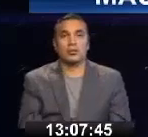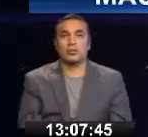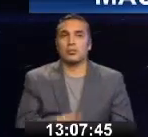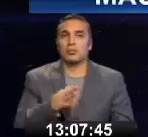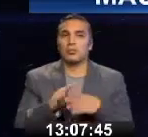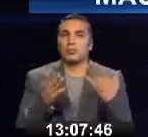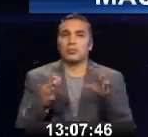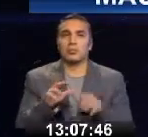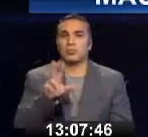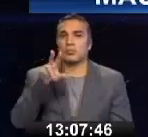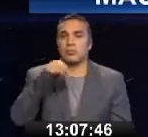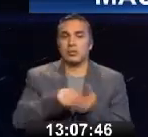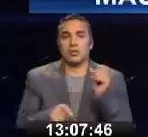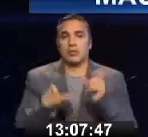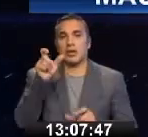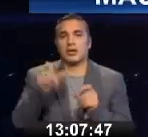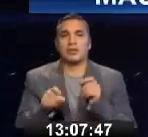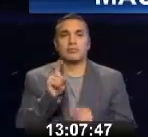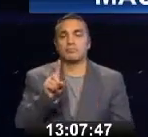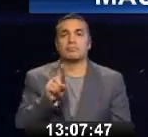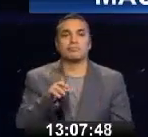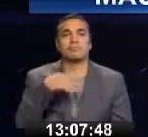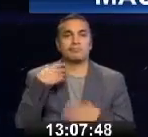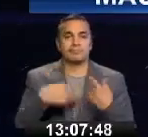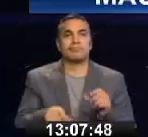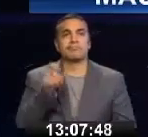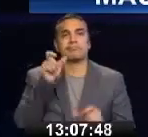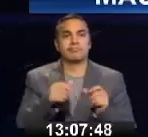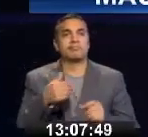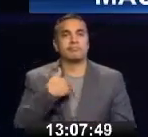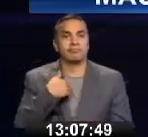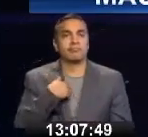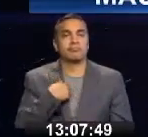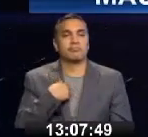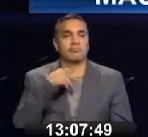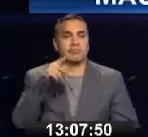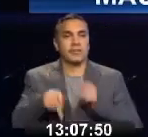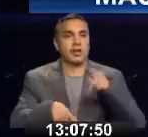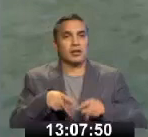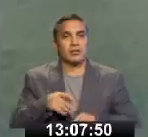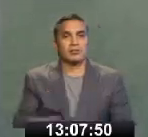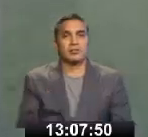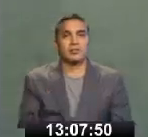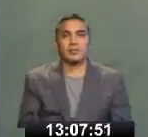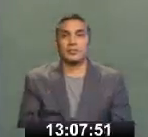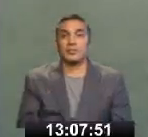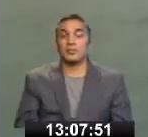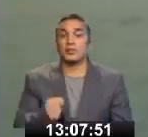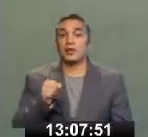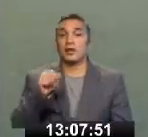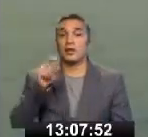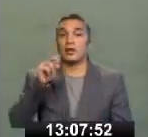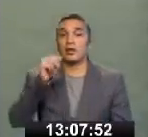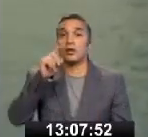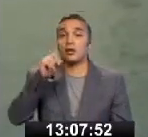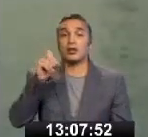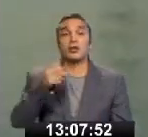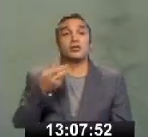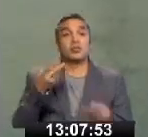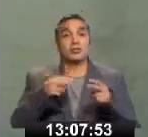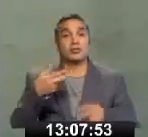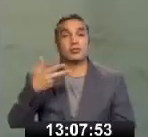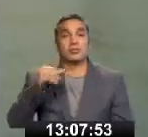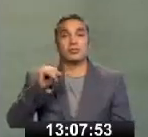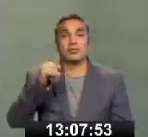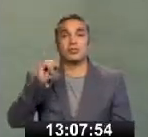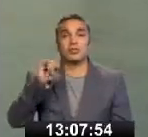de que por lo menos 3.000 personas es la capacidad que tienen las playas tanto de San Lorenzo como de Chipipe para que lleguen